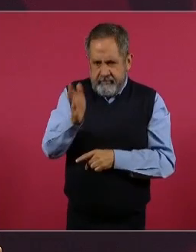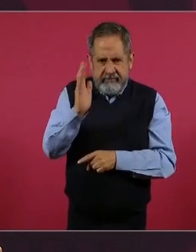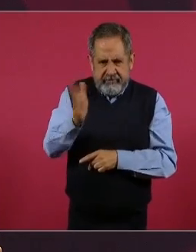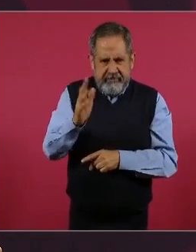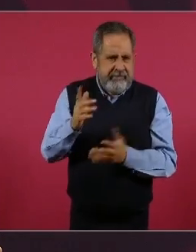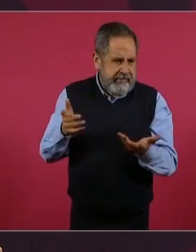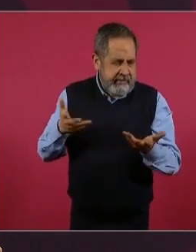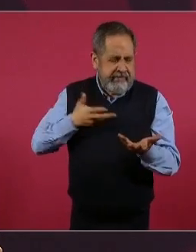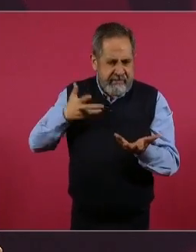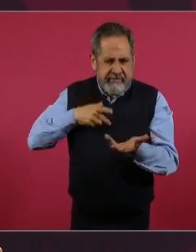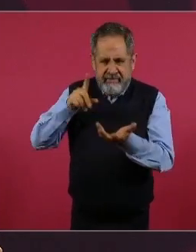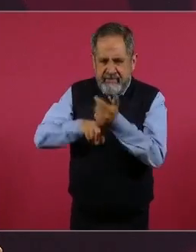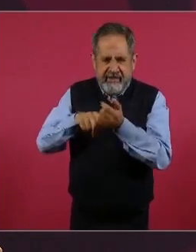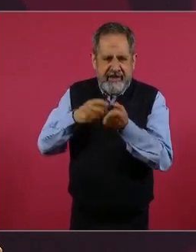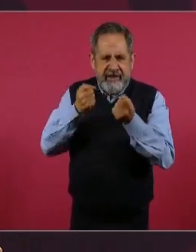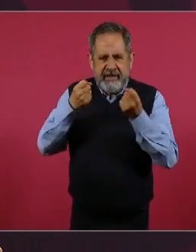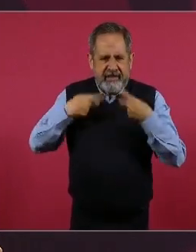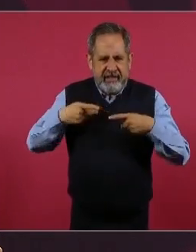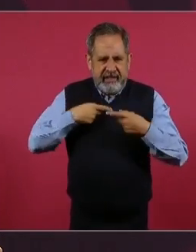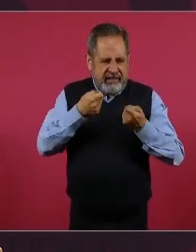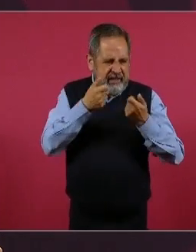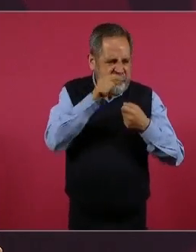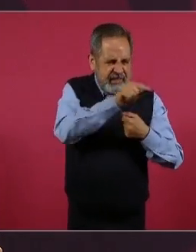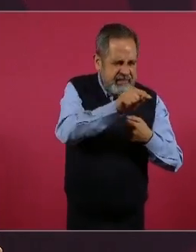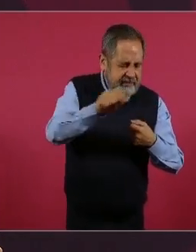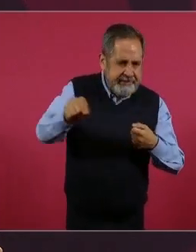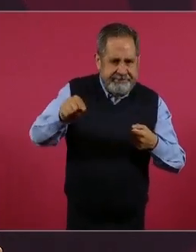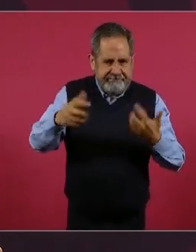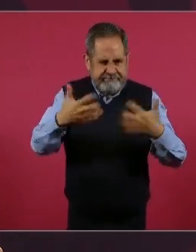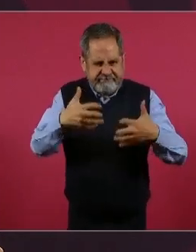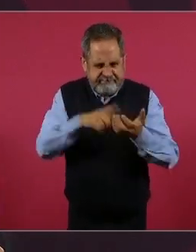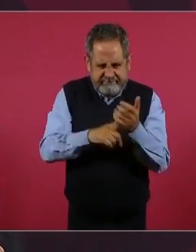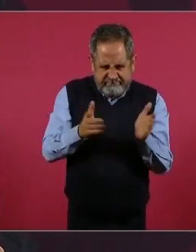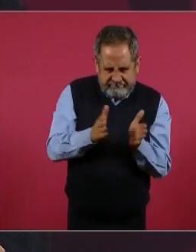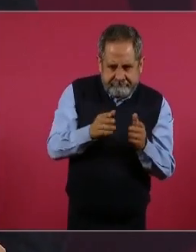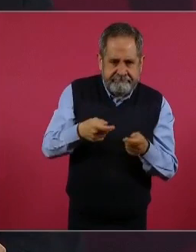a muy pequeños productores,